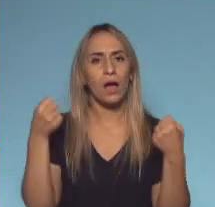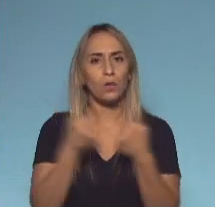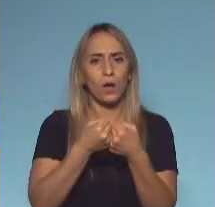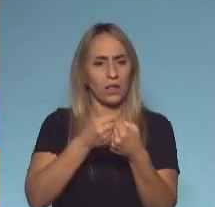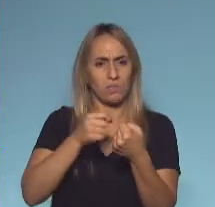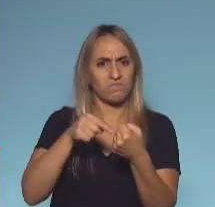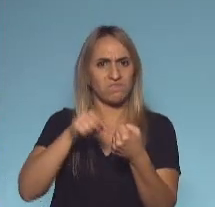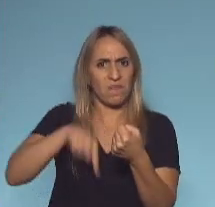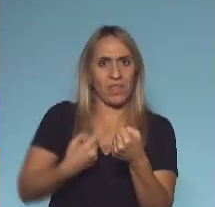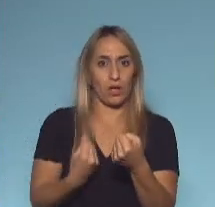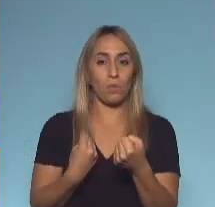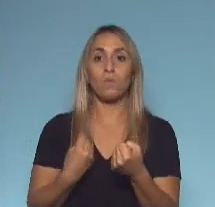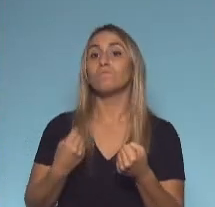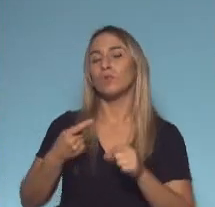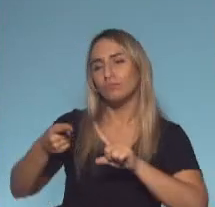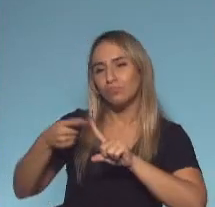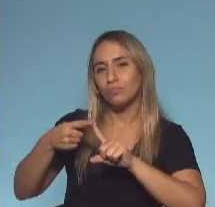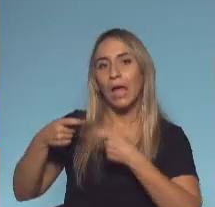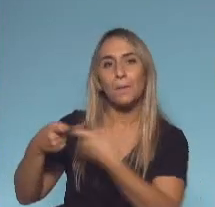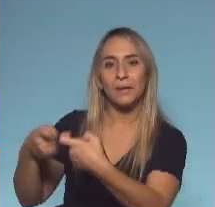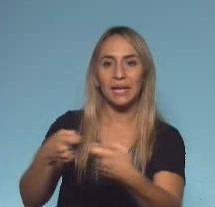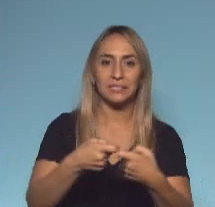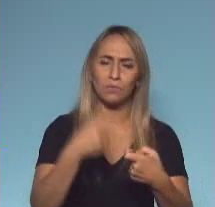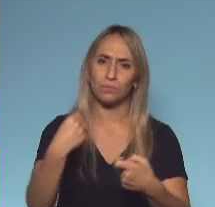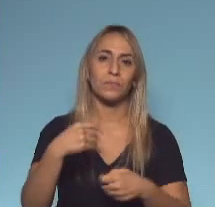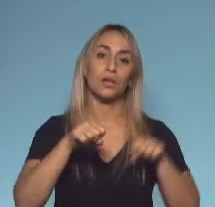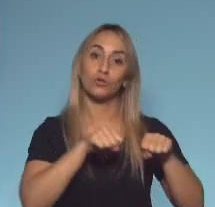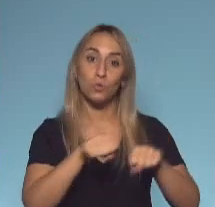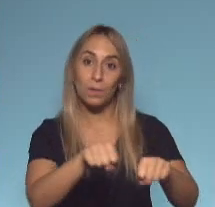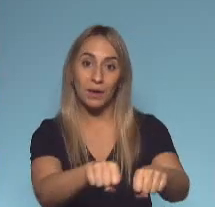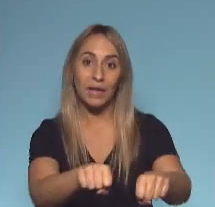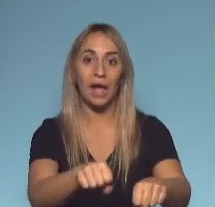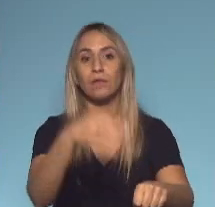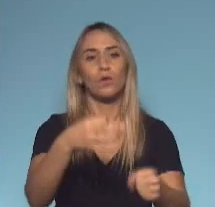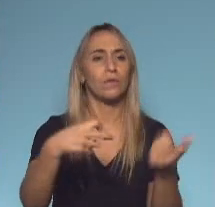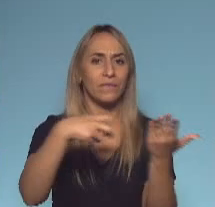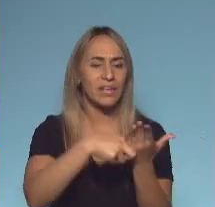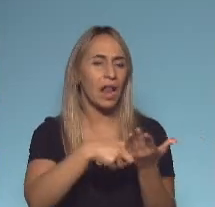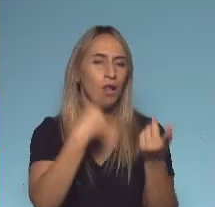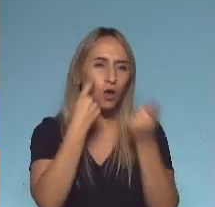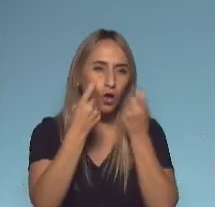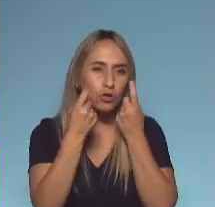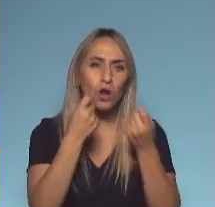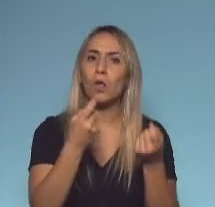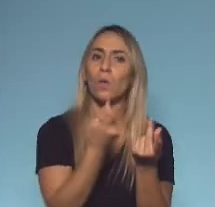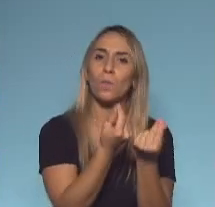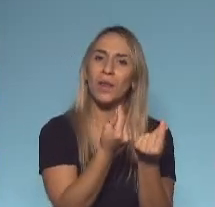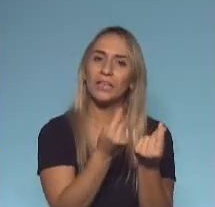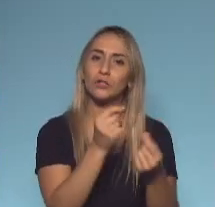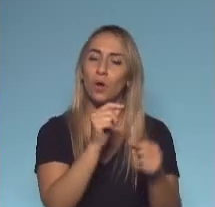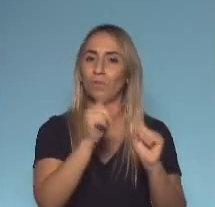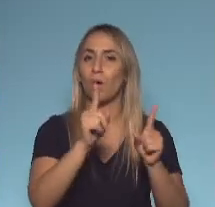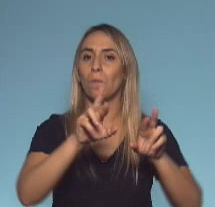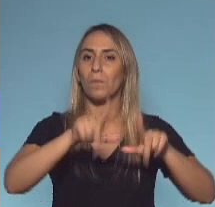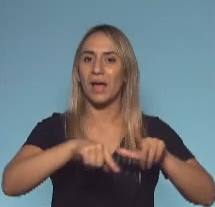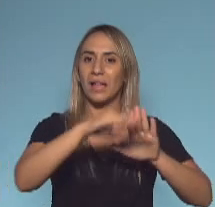está realizando con las empresas? Que en los supermercados, digamos, la fiscalización, el control de los precios cuidados, el programa de precios